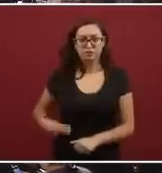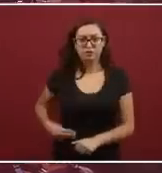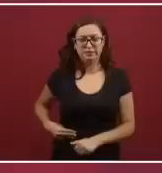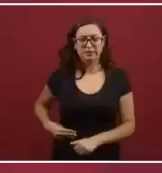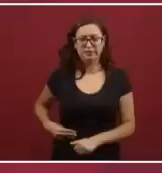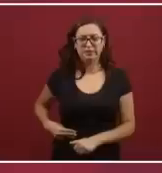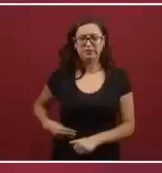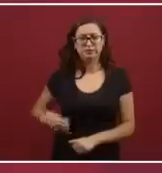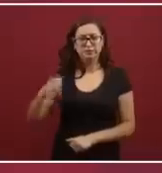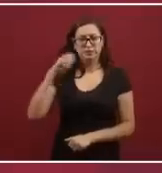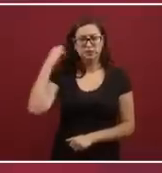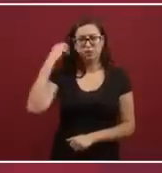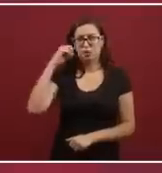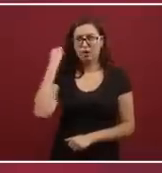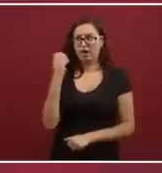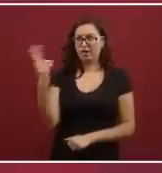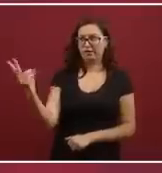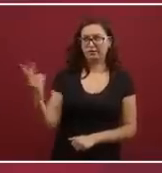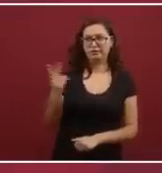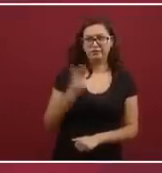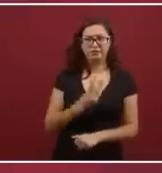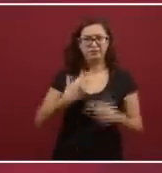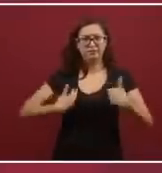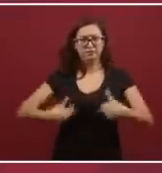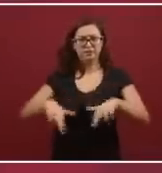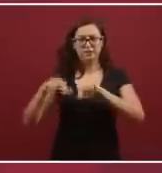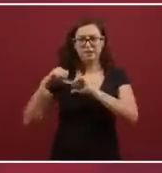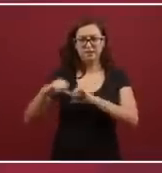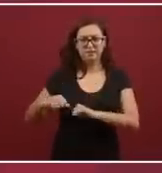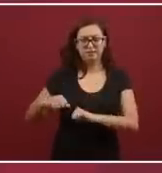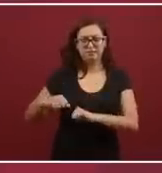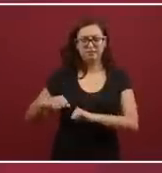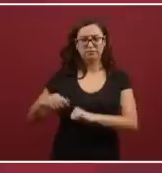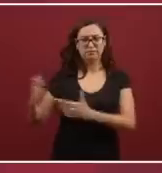de Oaxaca que van a